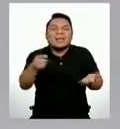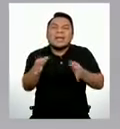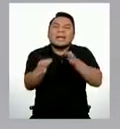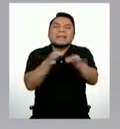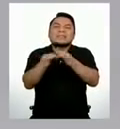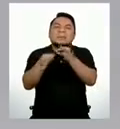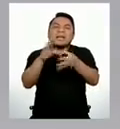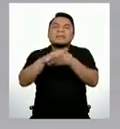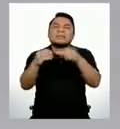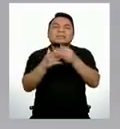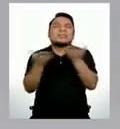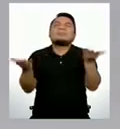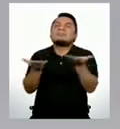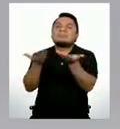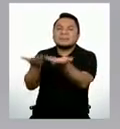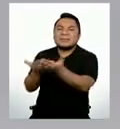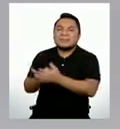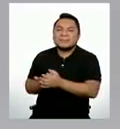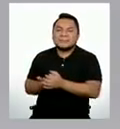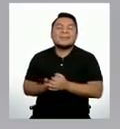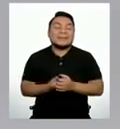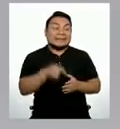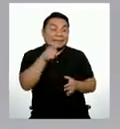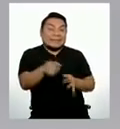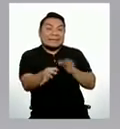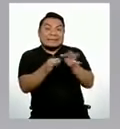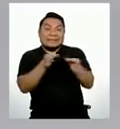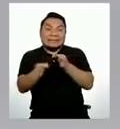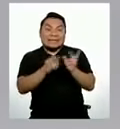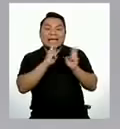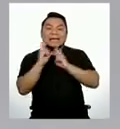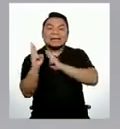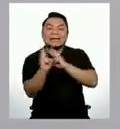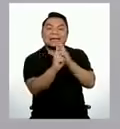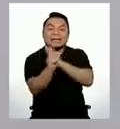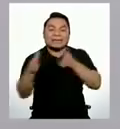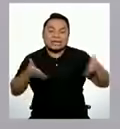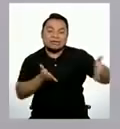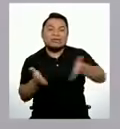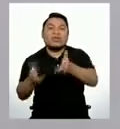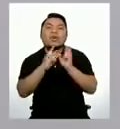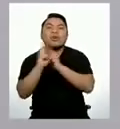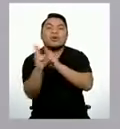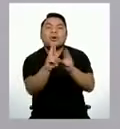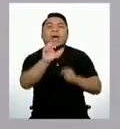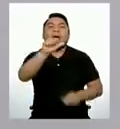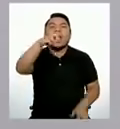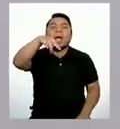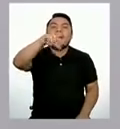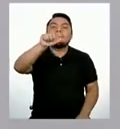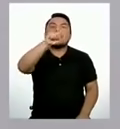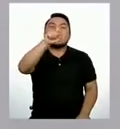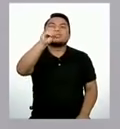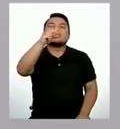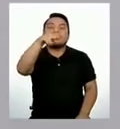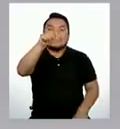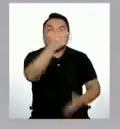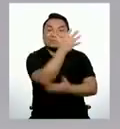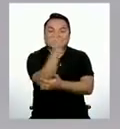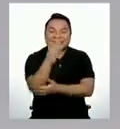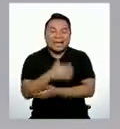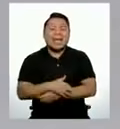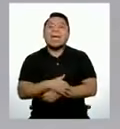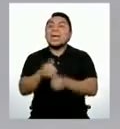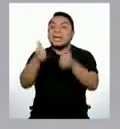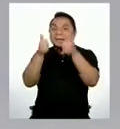de explicar esta historia? Trata de explicar la creación del río Amazonas. Así es, Pati. Has estado muy atenta